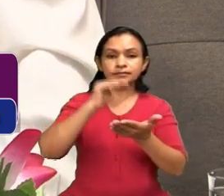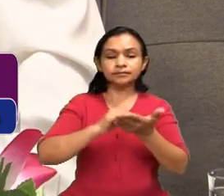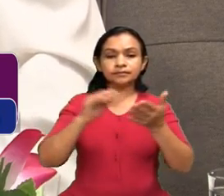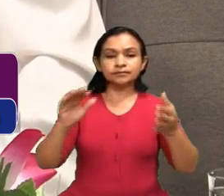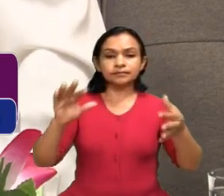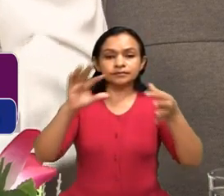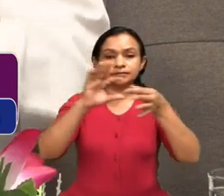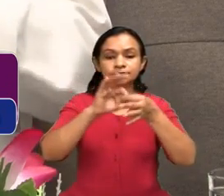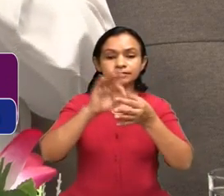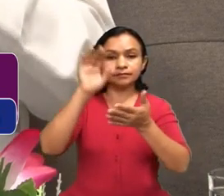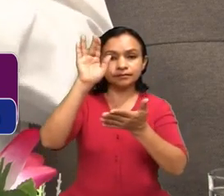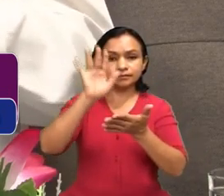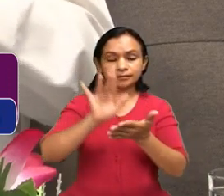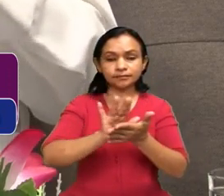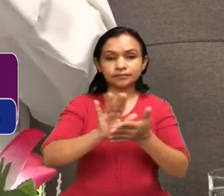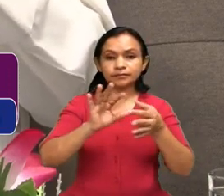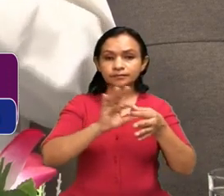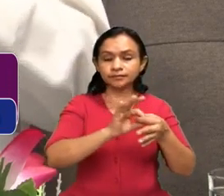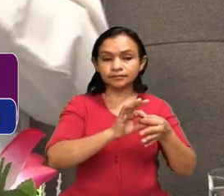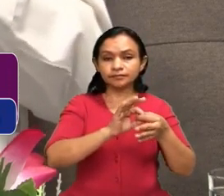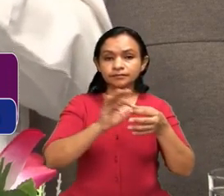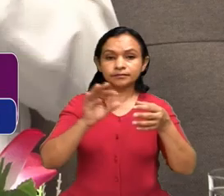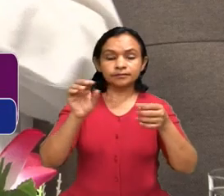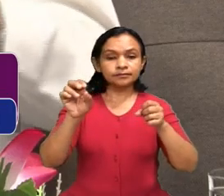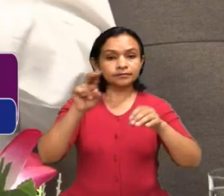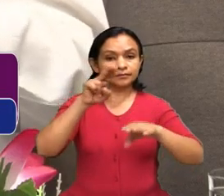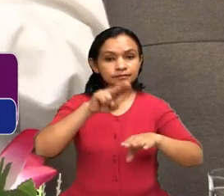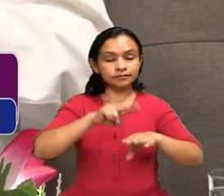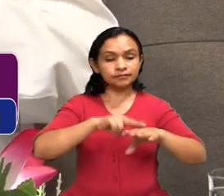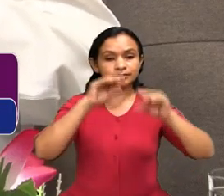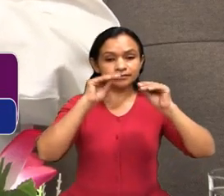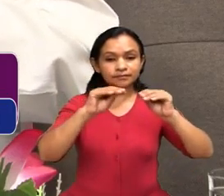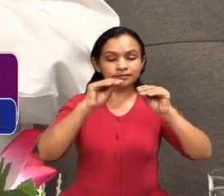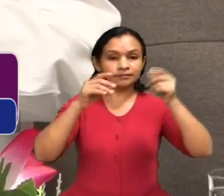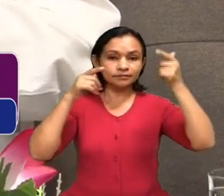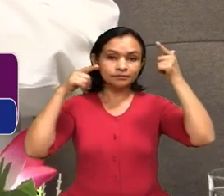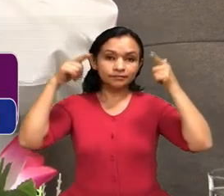en ese espíritu de reconciliación, de unidad nacional que nos enseñó Sandino,